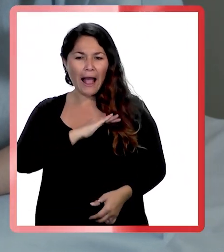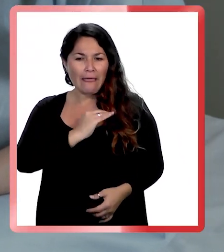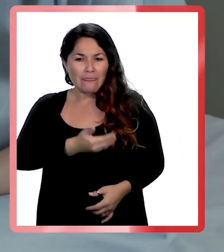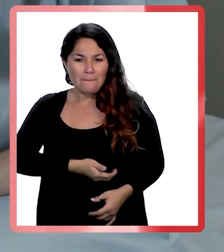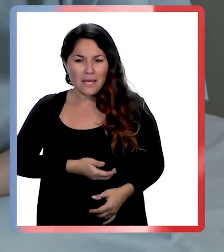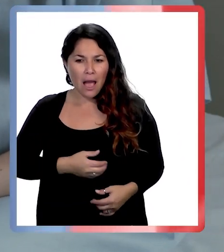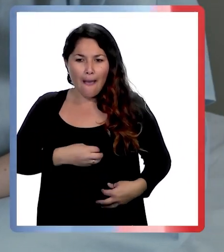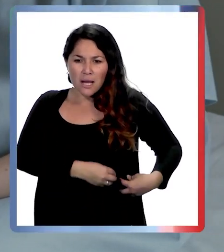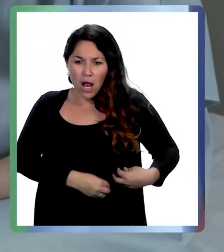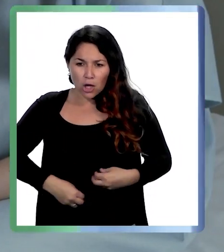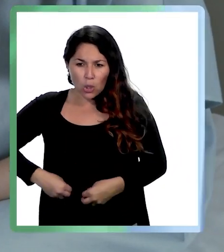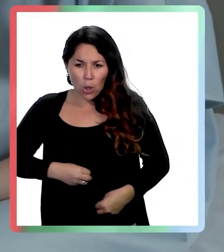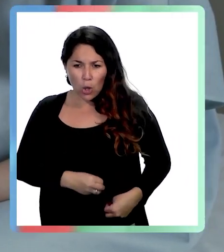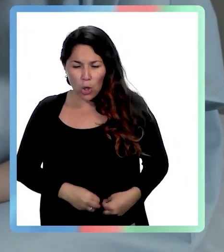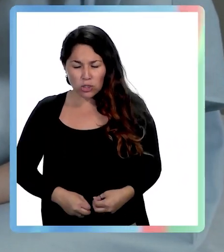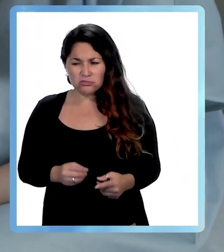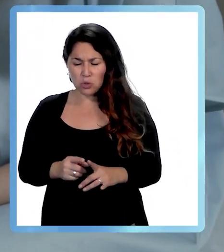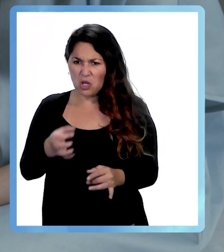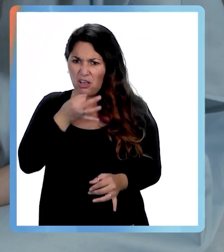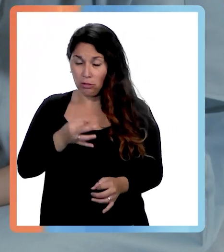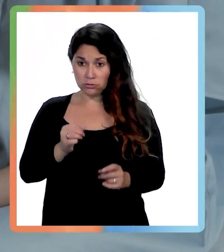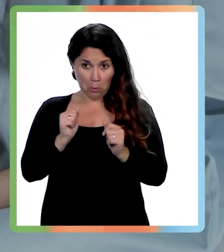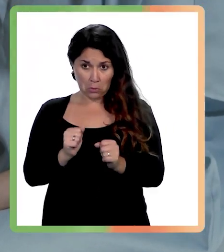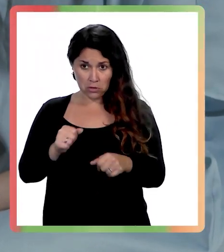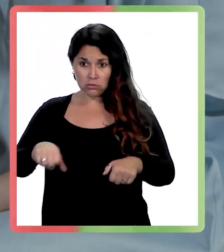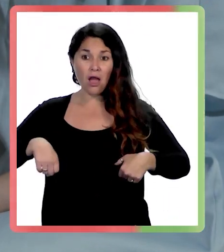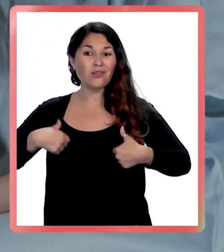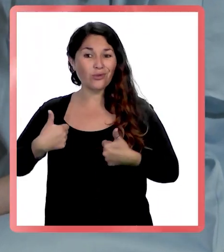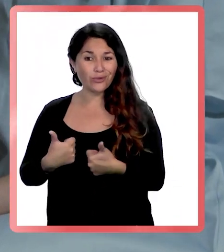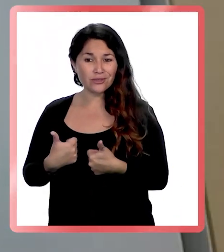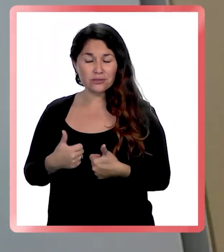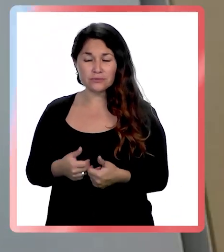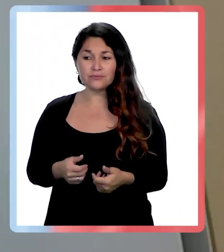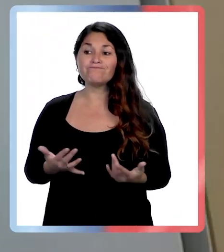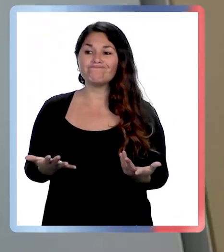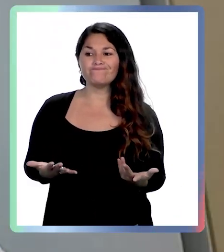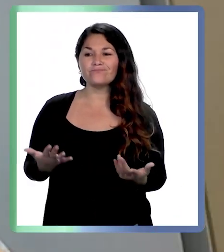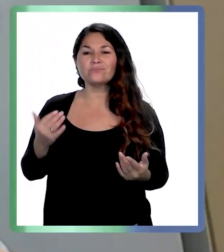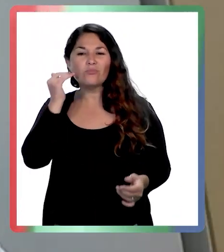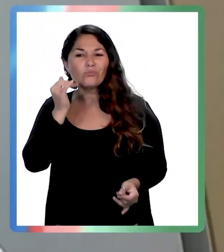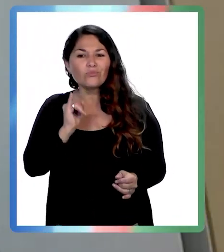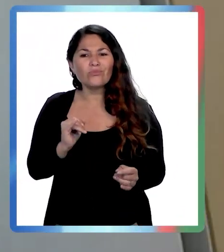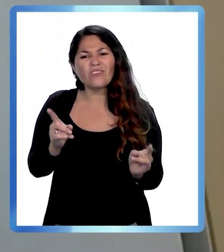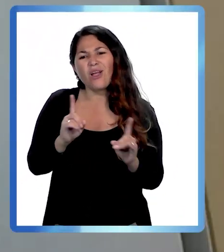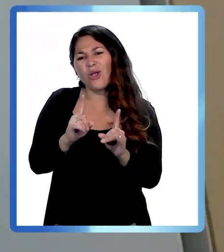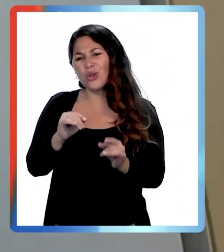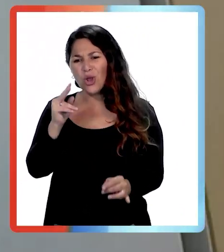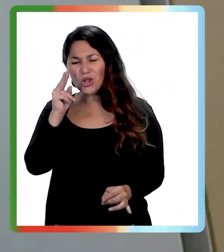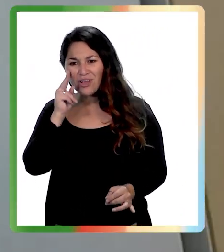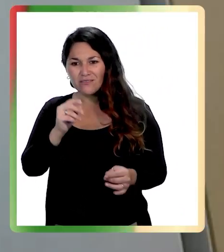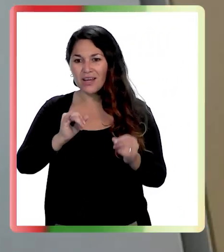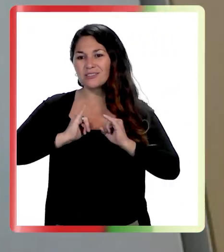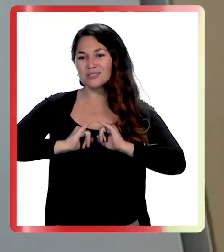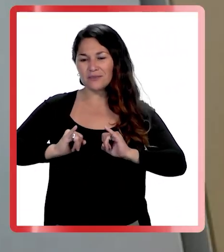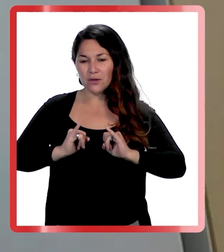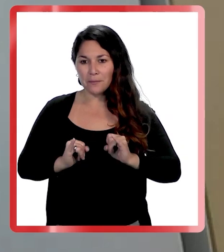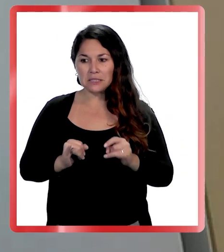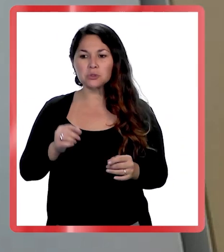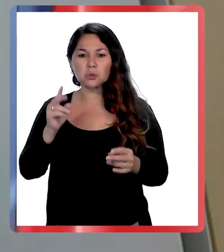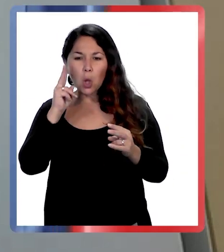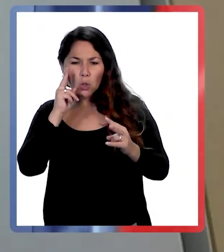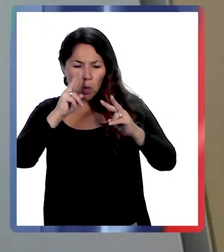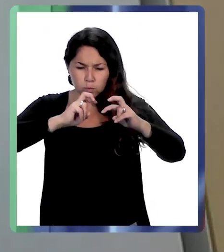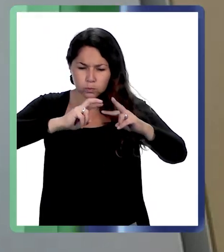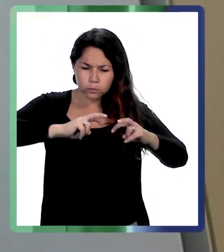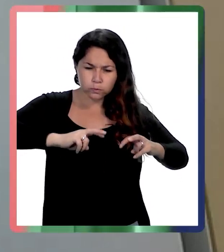colon. Habitualmente cuando uno dice, y eso le puede dar a pacientes jóvenes, habitualmente uno ve que la mayoría de las veces cuando uno encuentra los datos